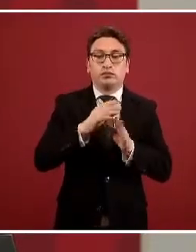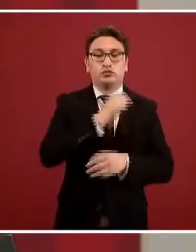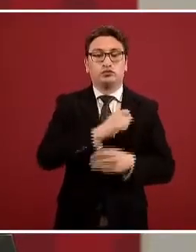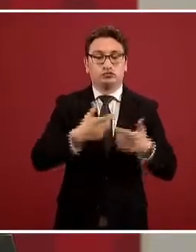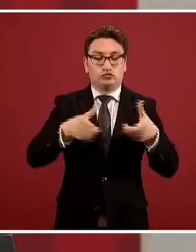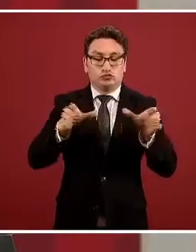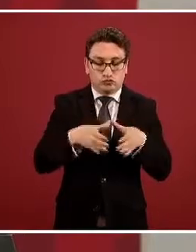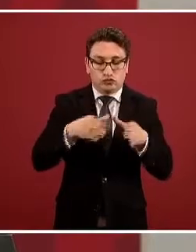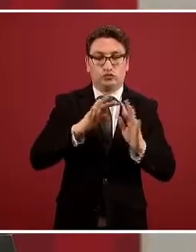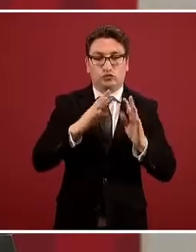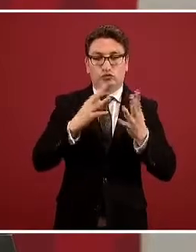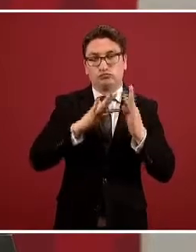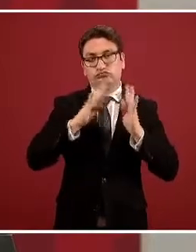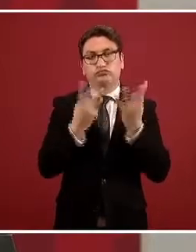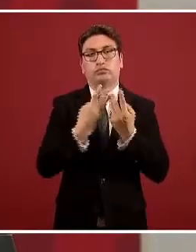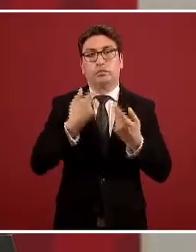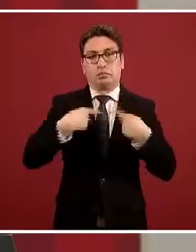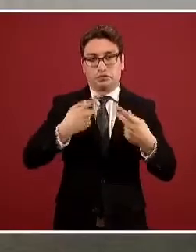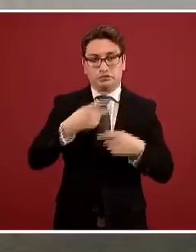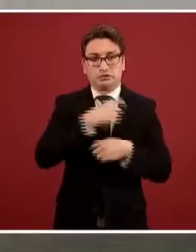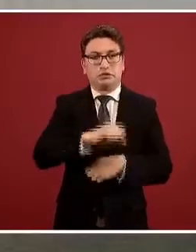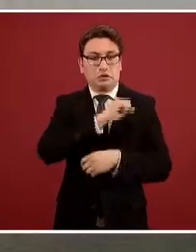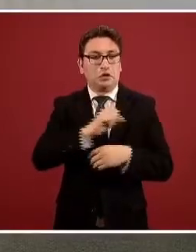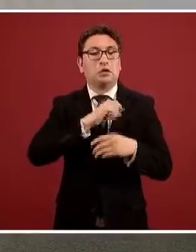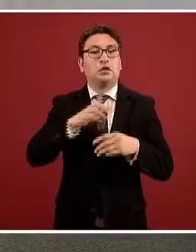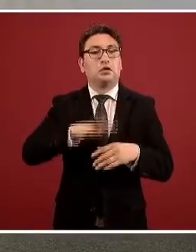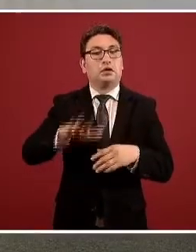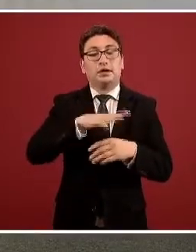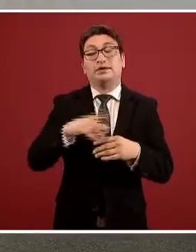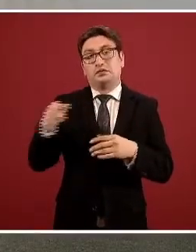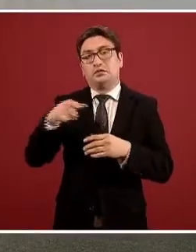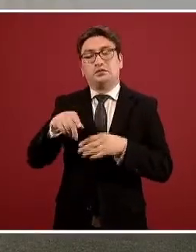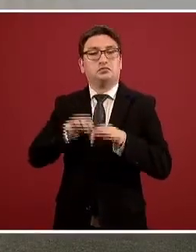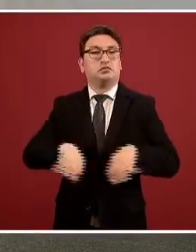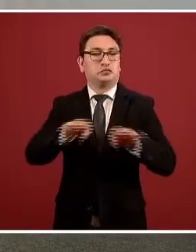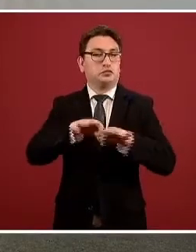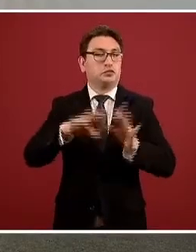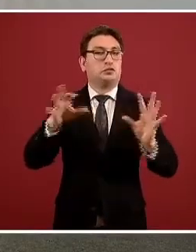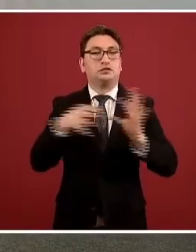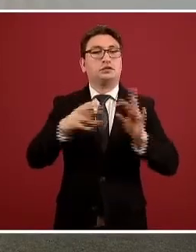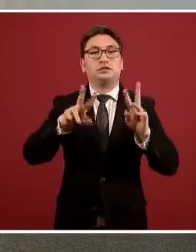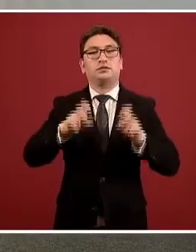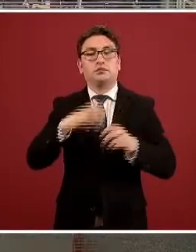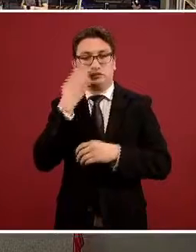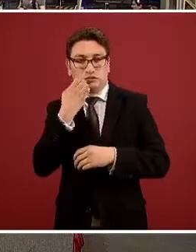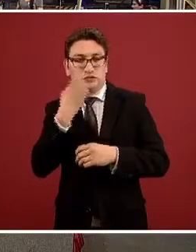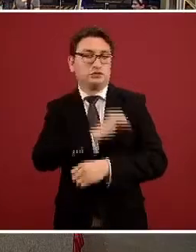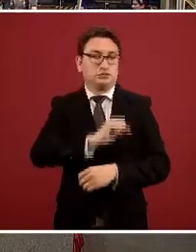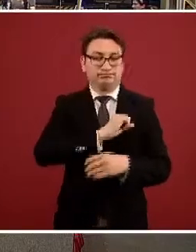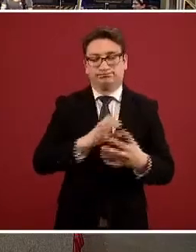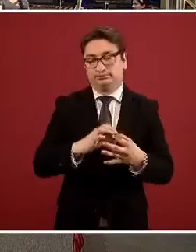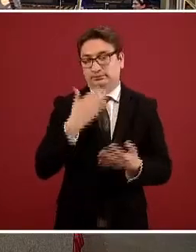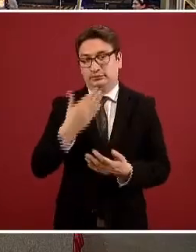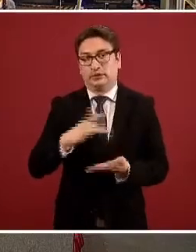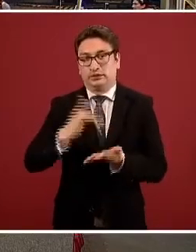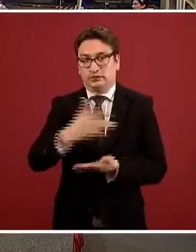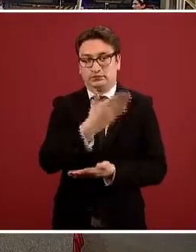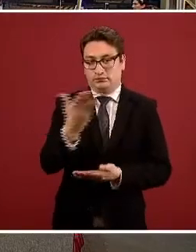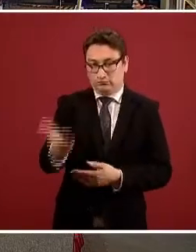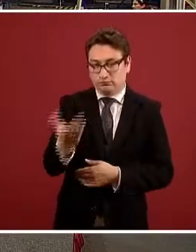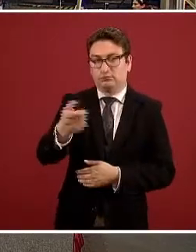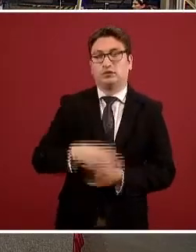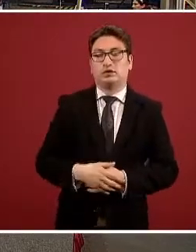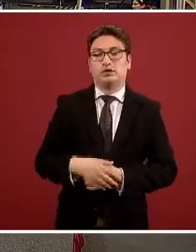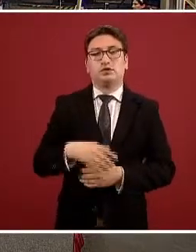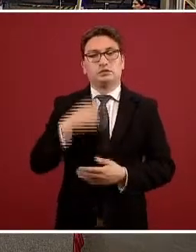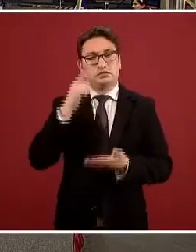es crucial la colaboración con el sector educativo para la materia de salubridad general. Gracias. Vamos a darle la palabra a usted, y